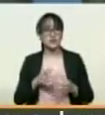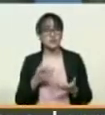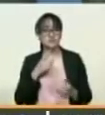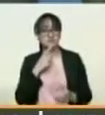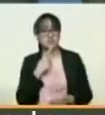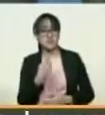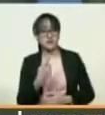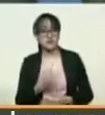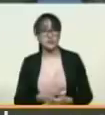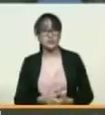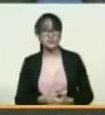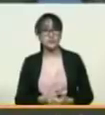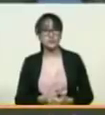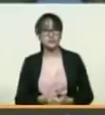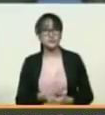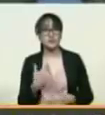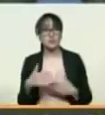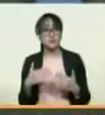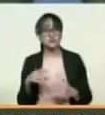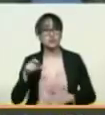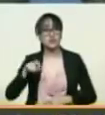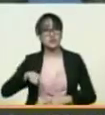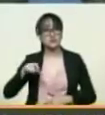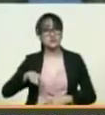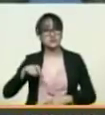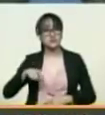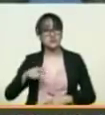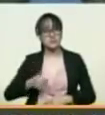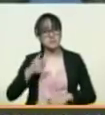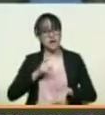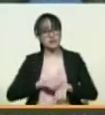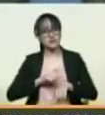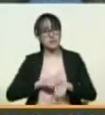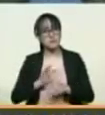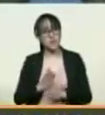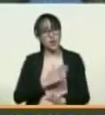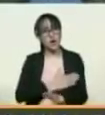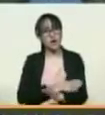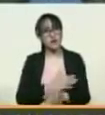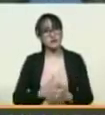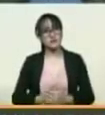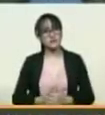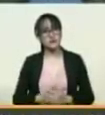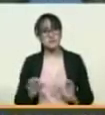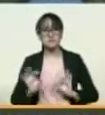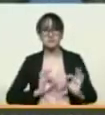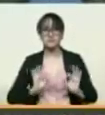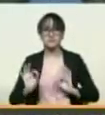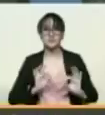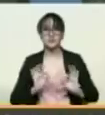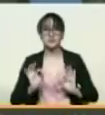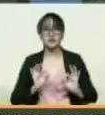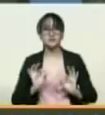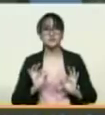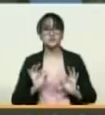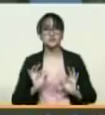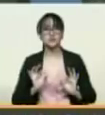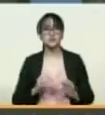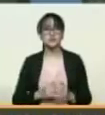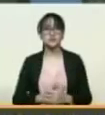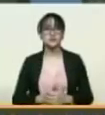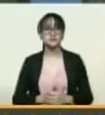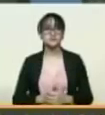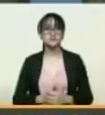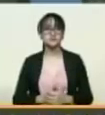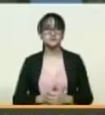que estos procesos ameritan de más tiempo de anticipación para la preparación de las misiones y